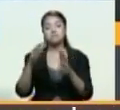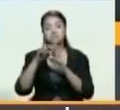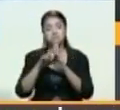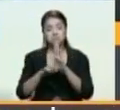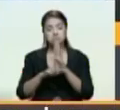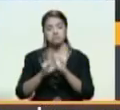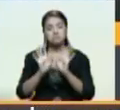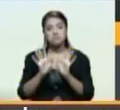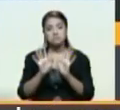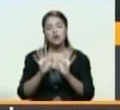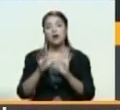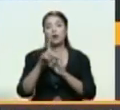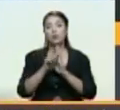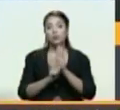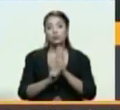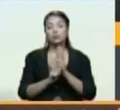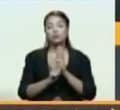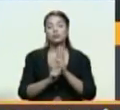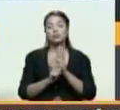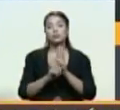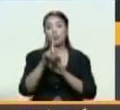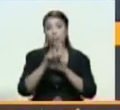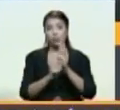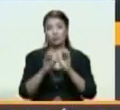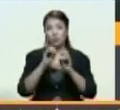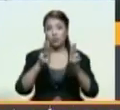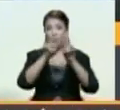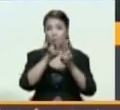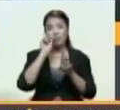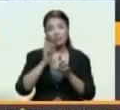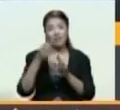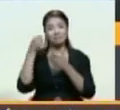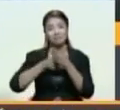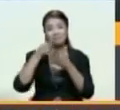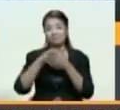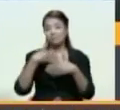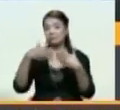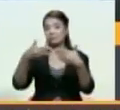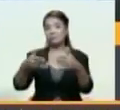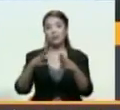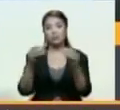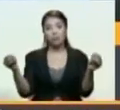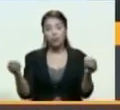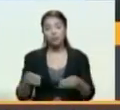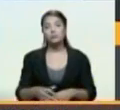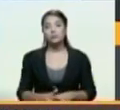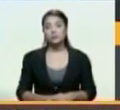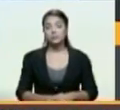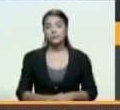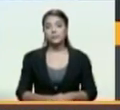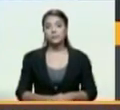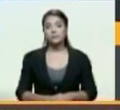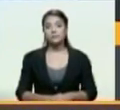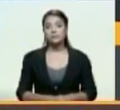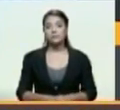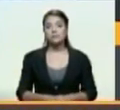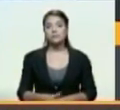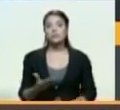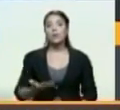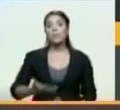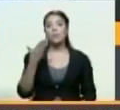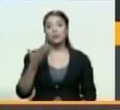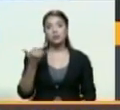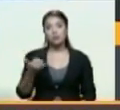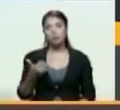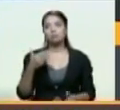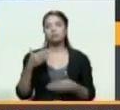mecanismos que la Carta de las Naciones Unidas establece y que deben ser agotados sucesivamente, y lo importante en este momento es que podamos